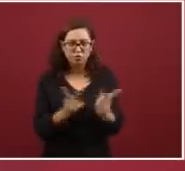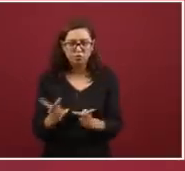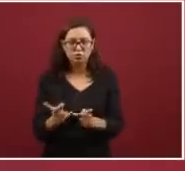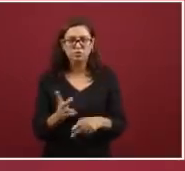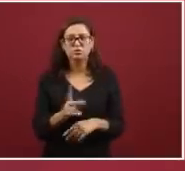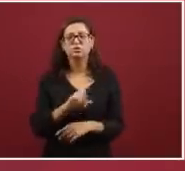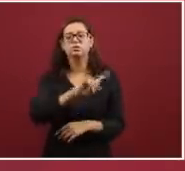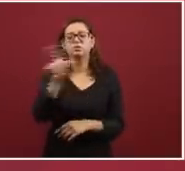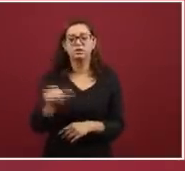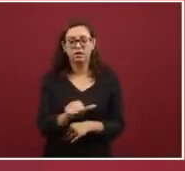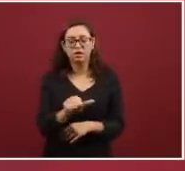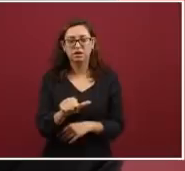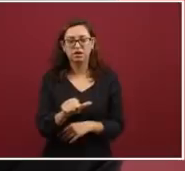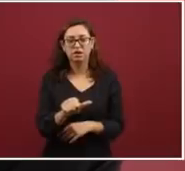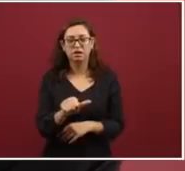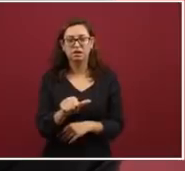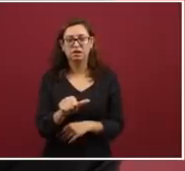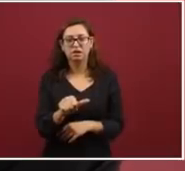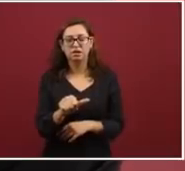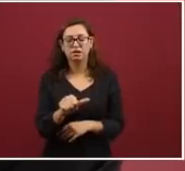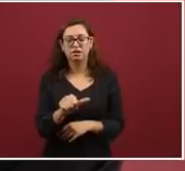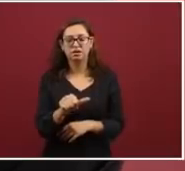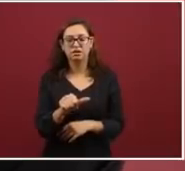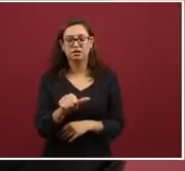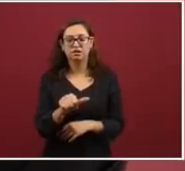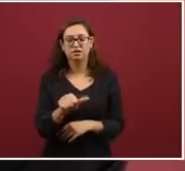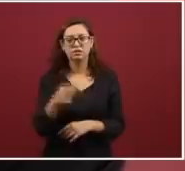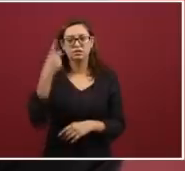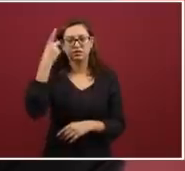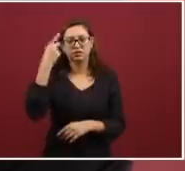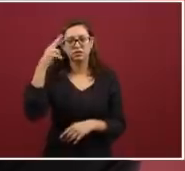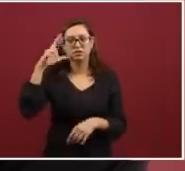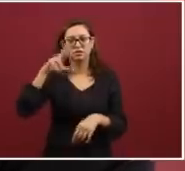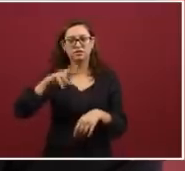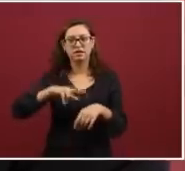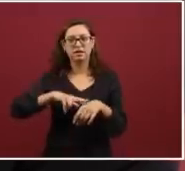y luego la directora del SAT,